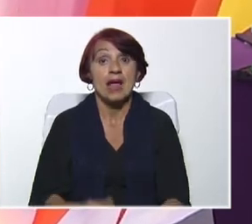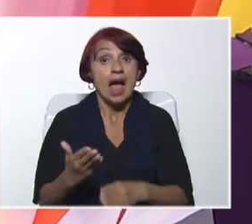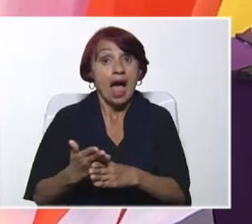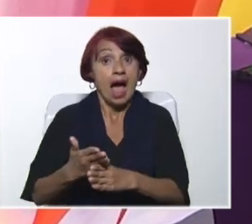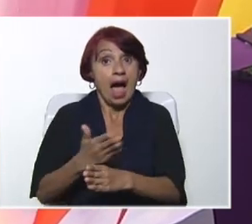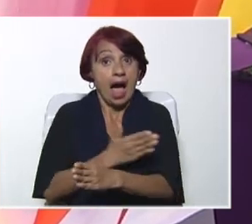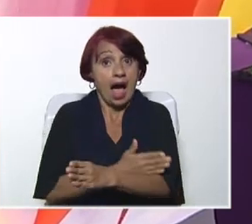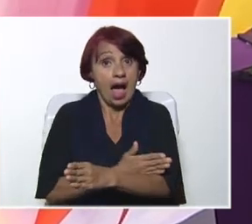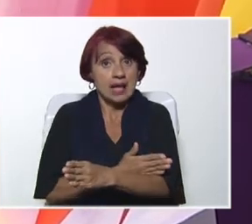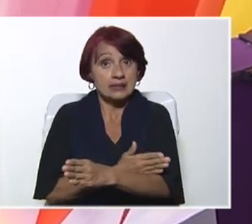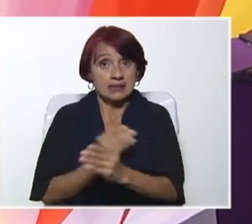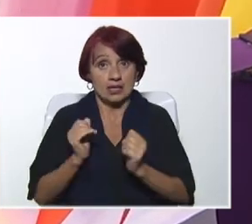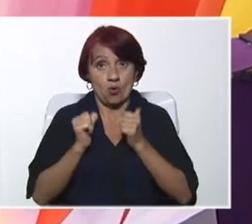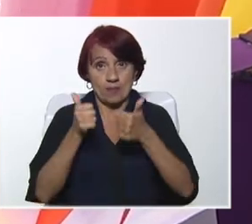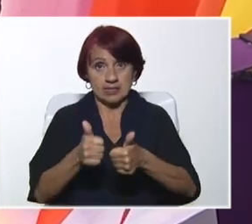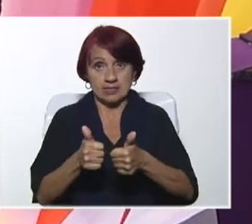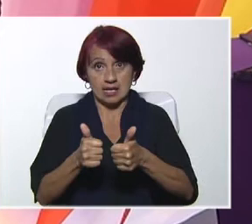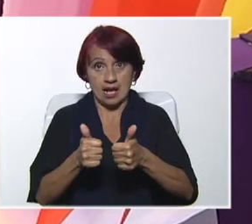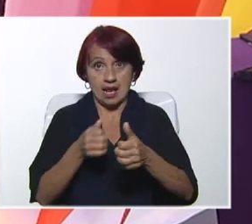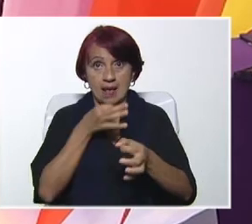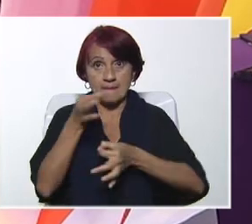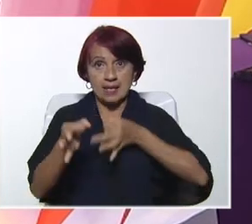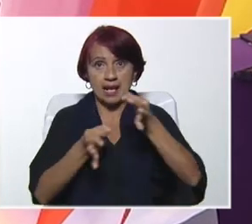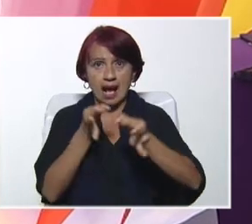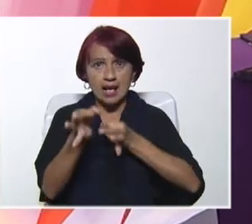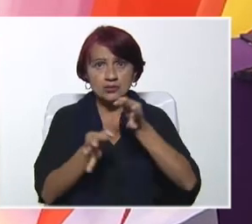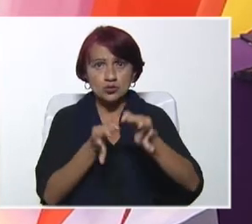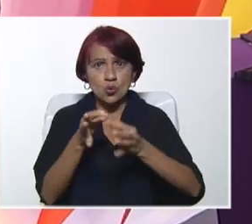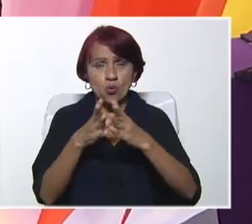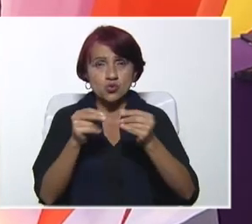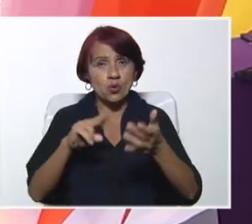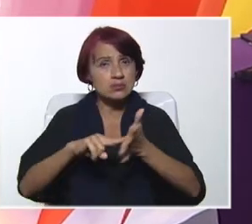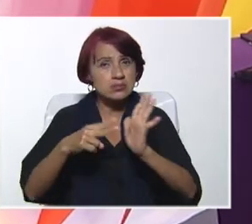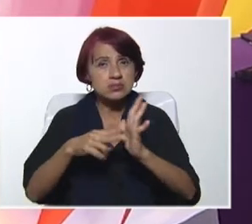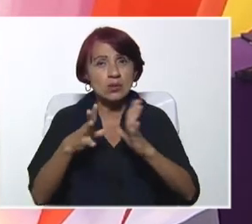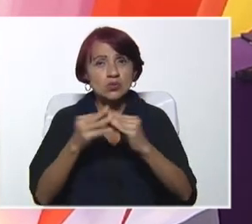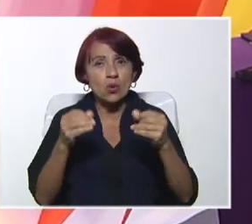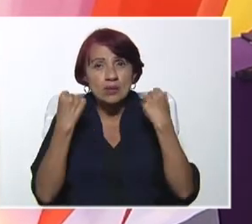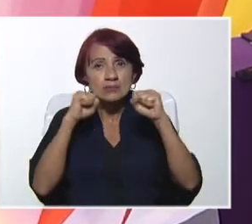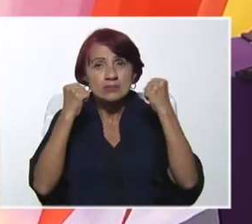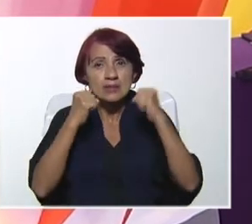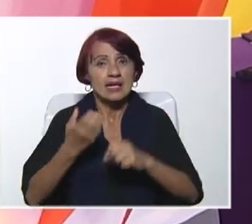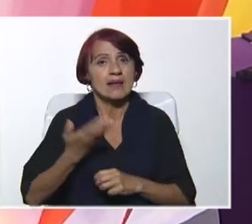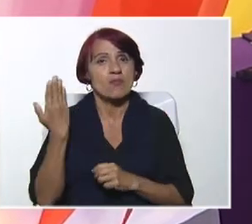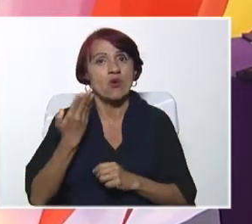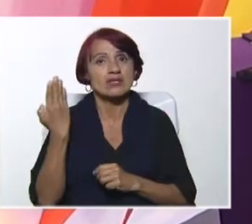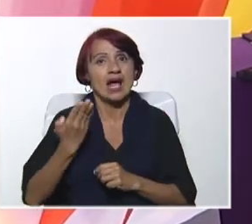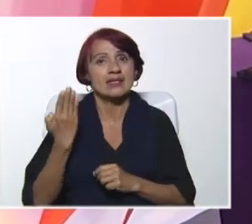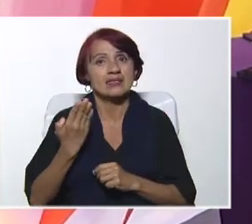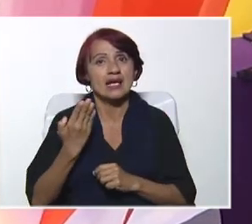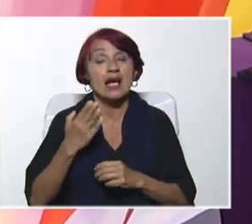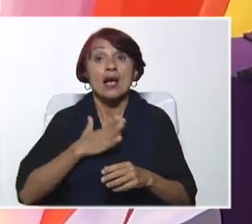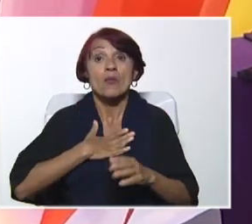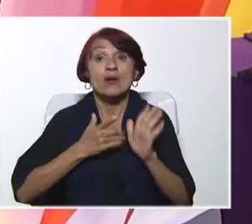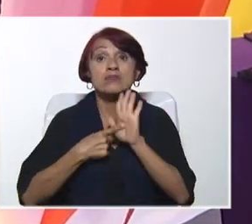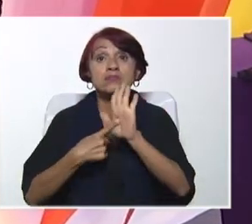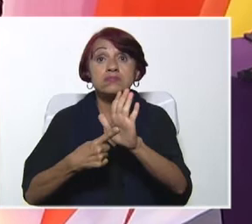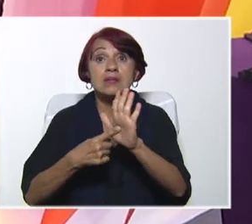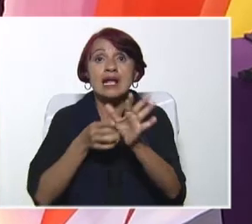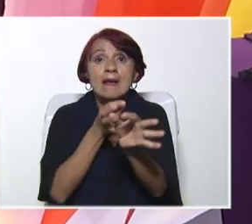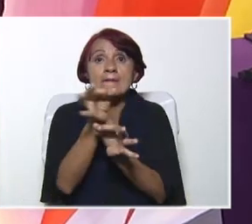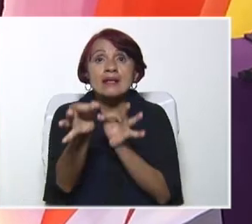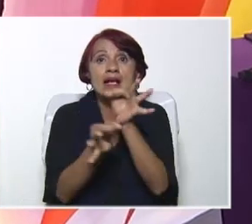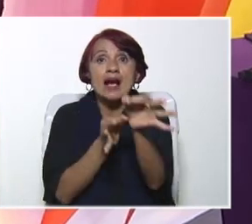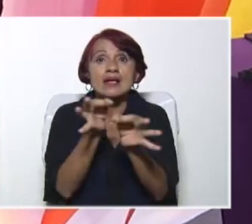Antes de dar inicio a la explicación de ese referente teórico práctico, es bien importante que podamos dar la